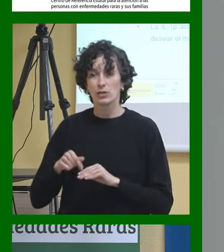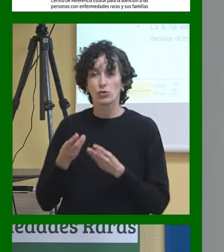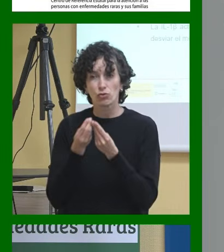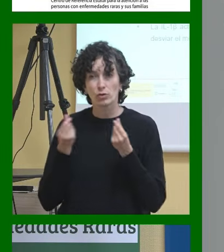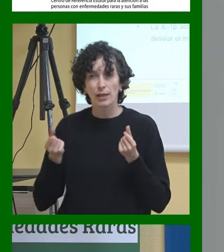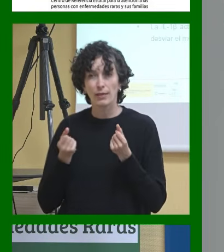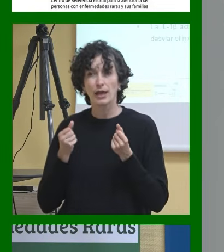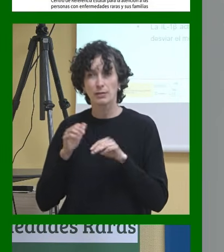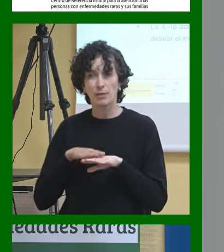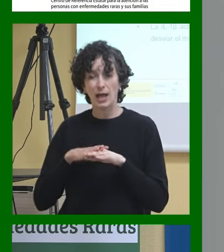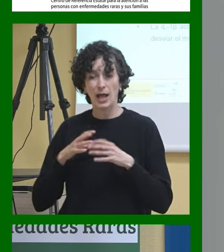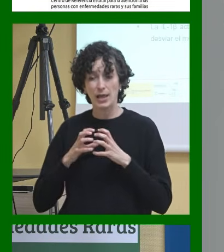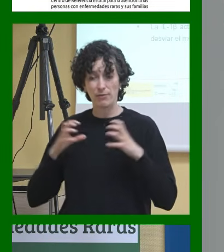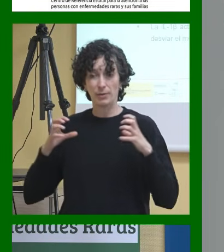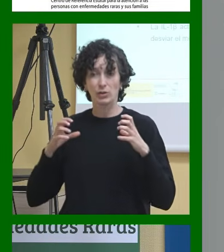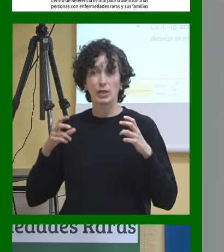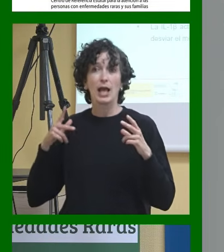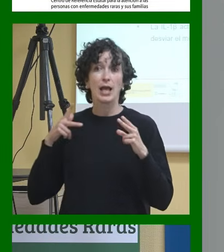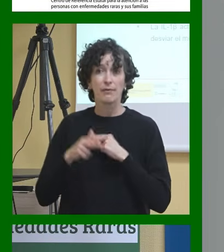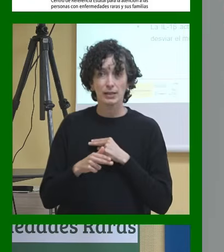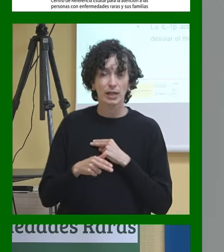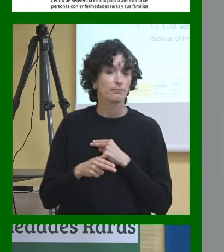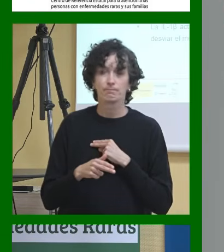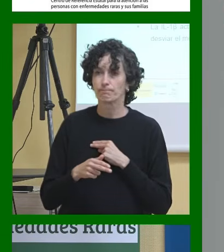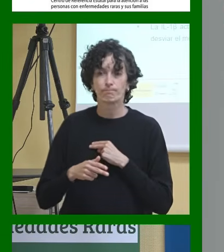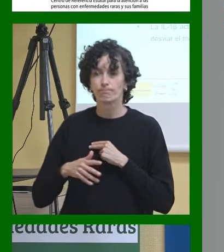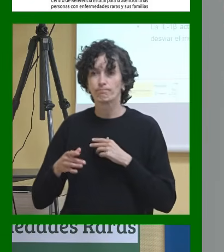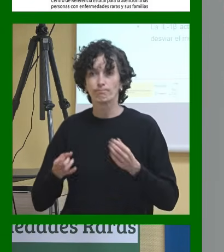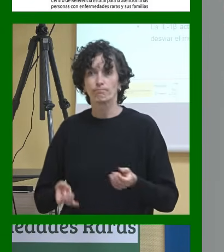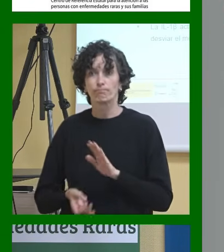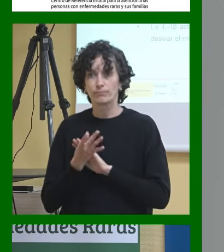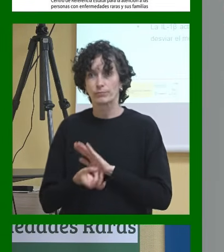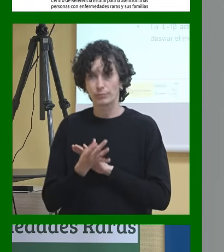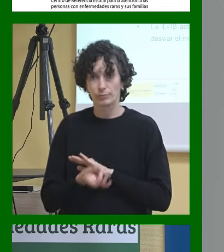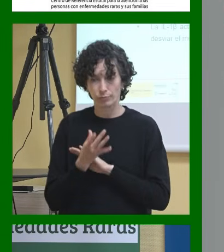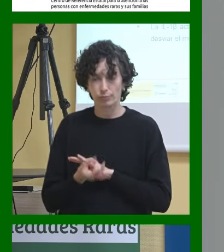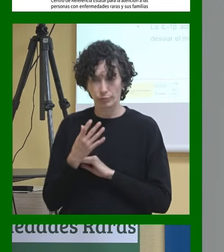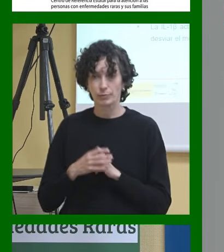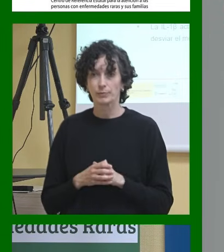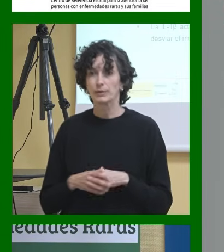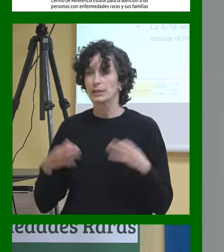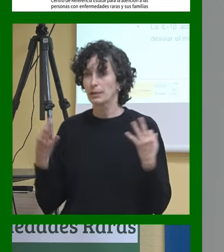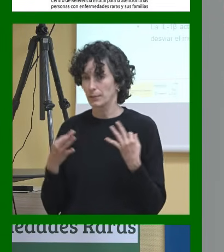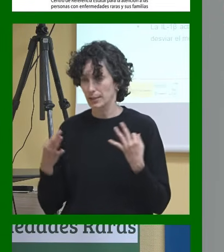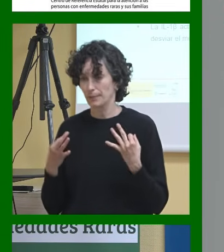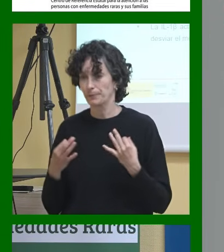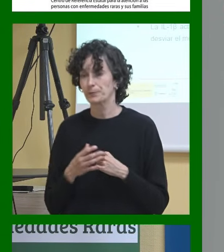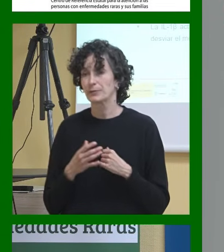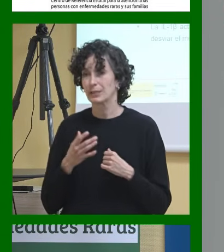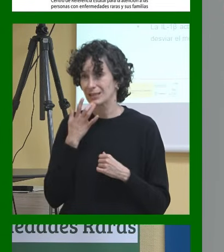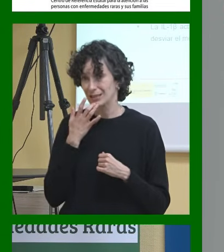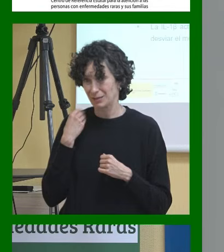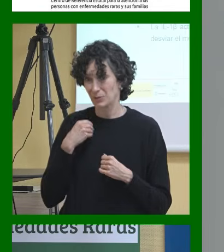como esas que veis en pantalla, que son el IL-1 beta y el IL-16. ¿Qué ocurre cuando se da